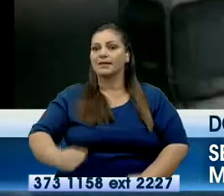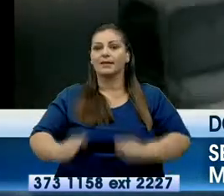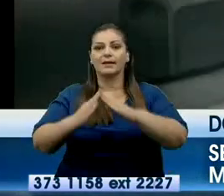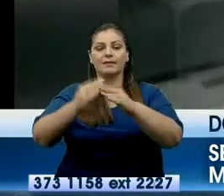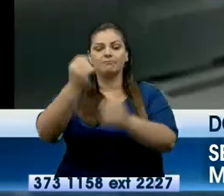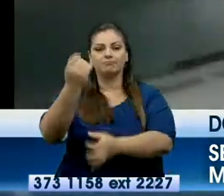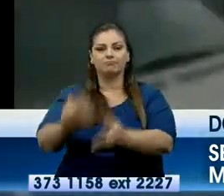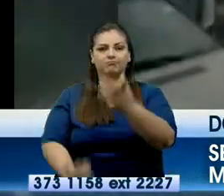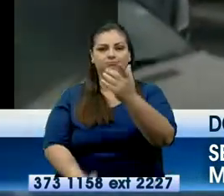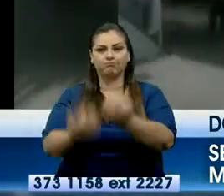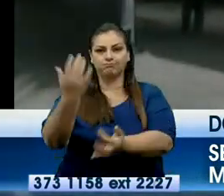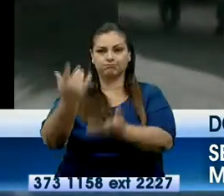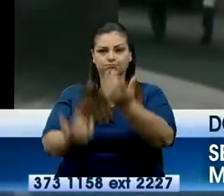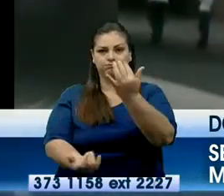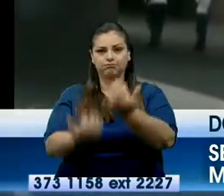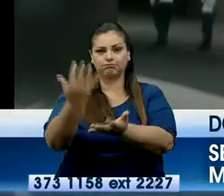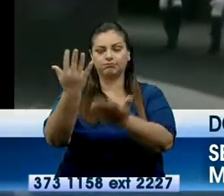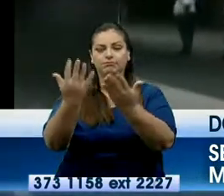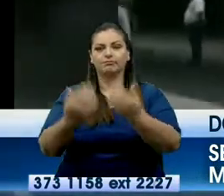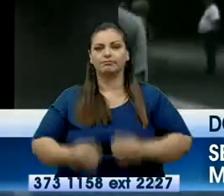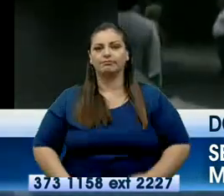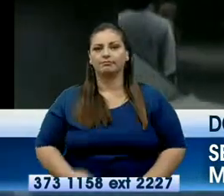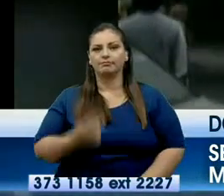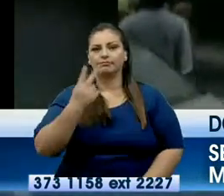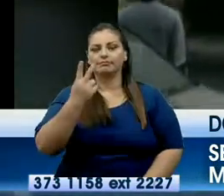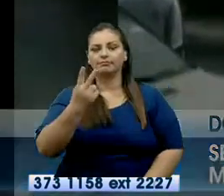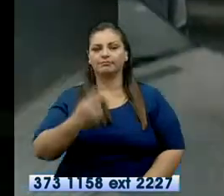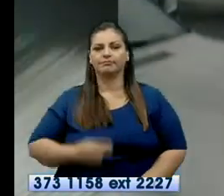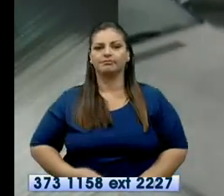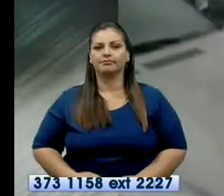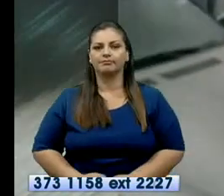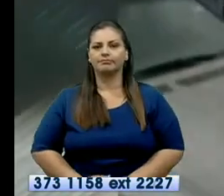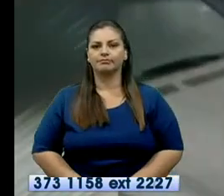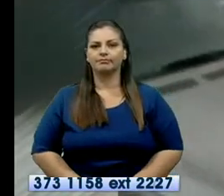se suscita en la zona. Informó Julio César Saúl. Bueno, la policía logró la captura.